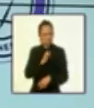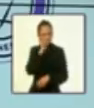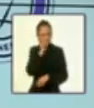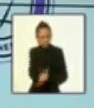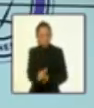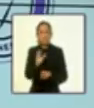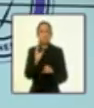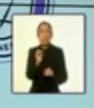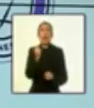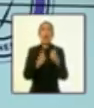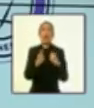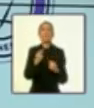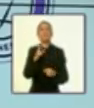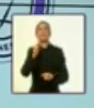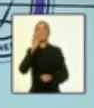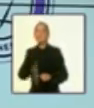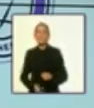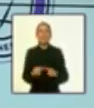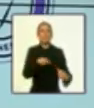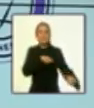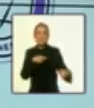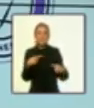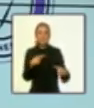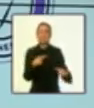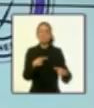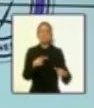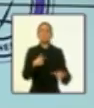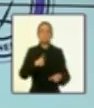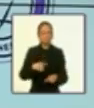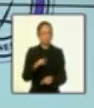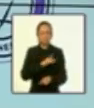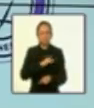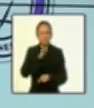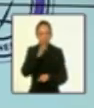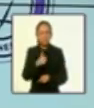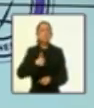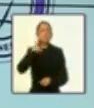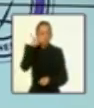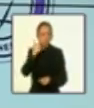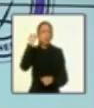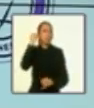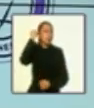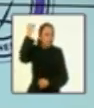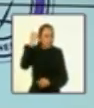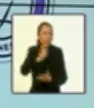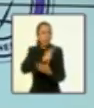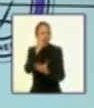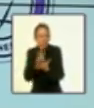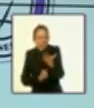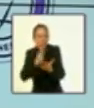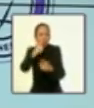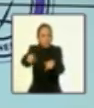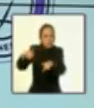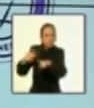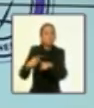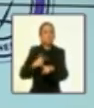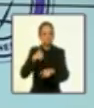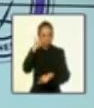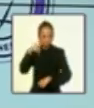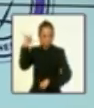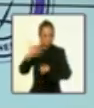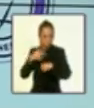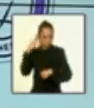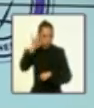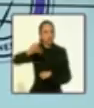autoridad. Finalmente, el PRI es oposición en la Ciudad de México y ha logrado verdaderamente de ser un desconocido, alguien por quien no